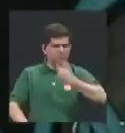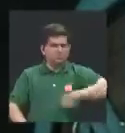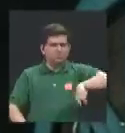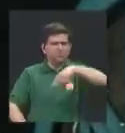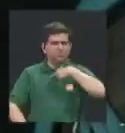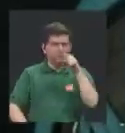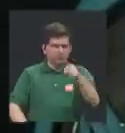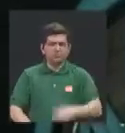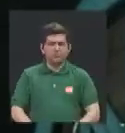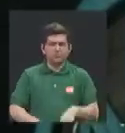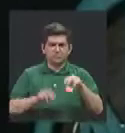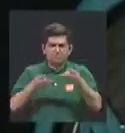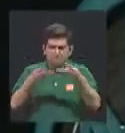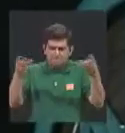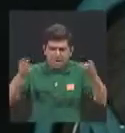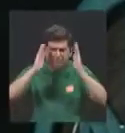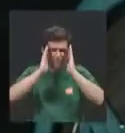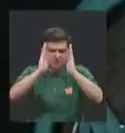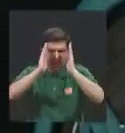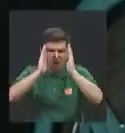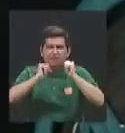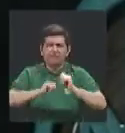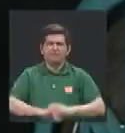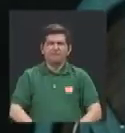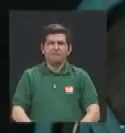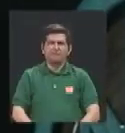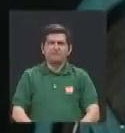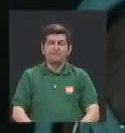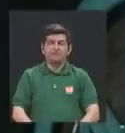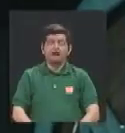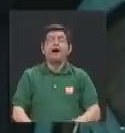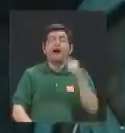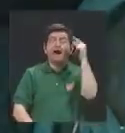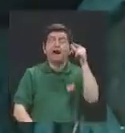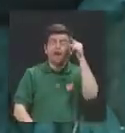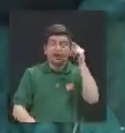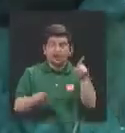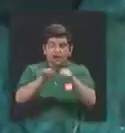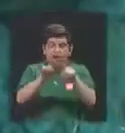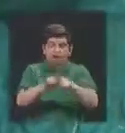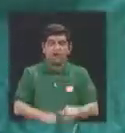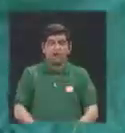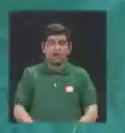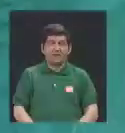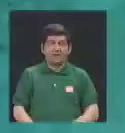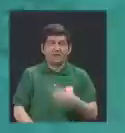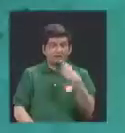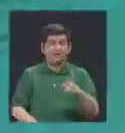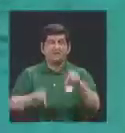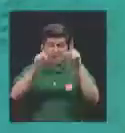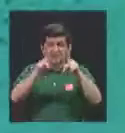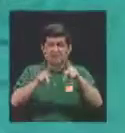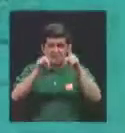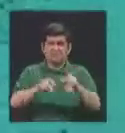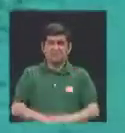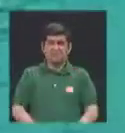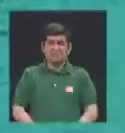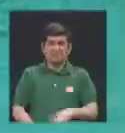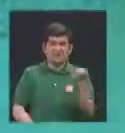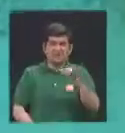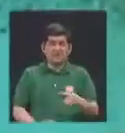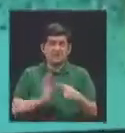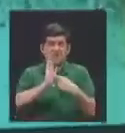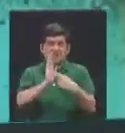del respeto con que nosotros tratamos estos materiales. Los créditos, por supuesto, pero más que eso, la persona,